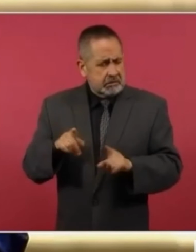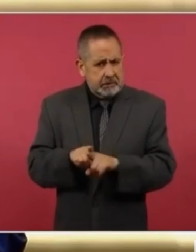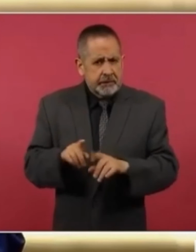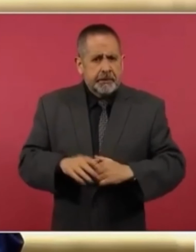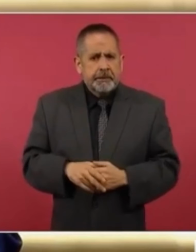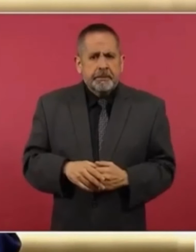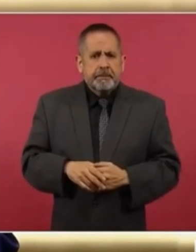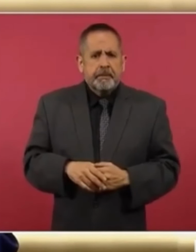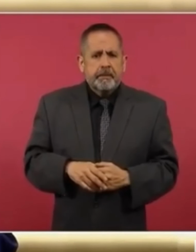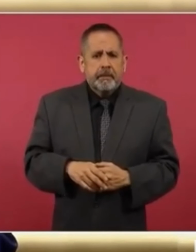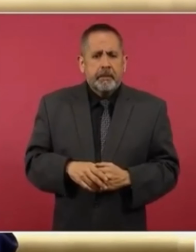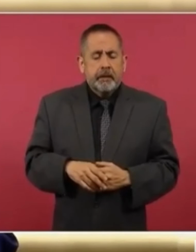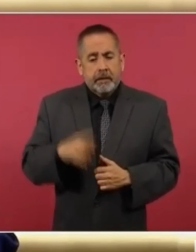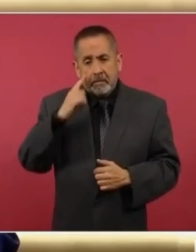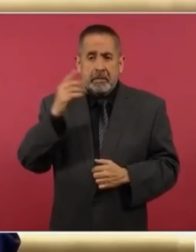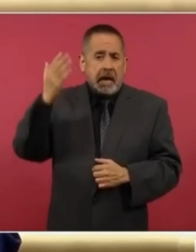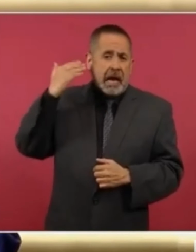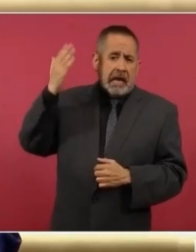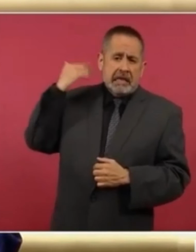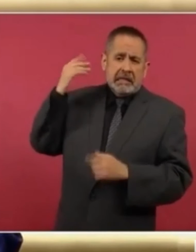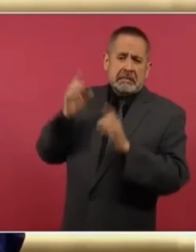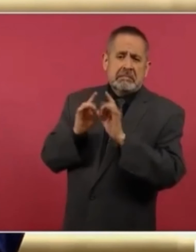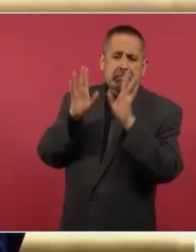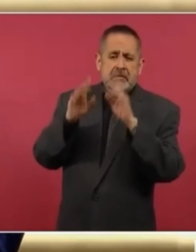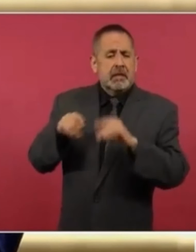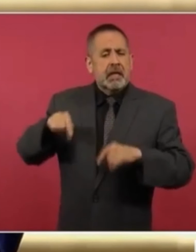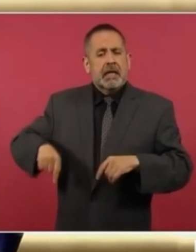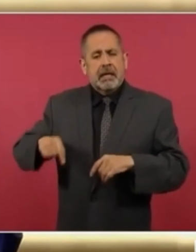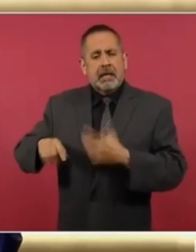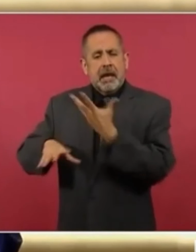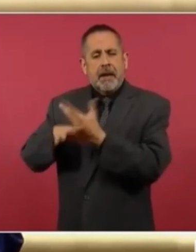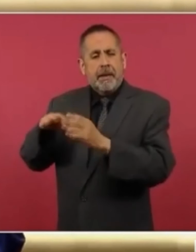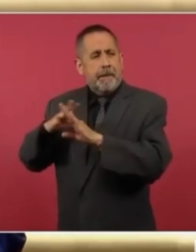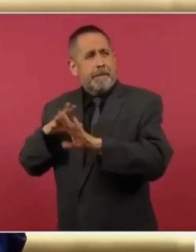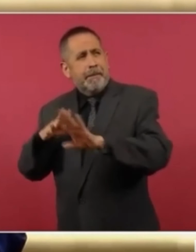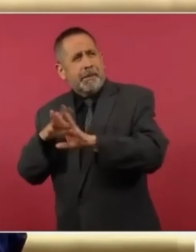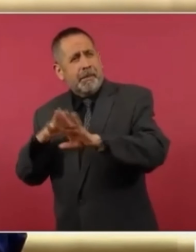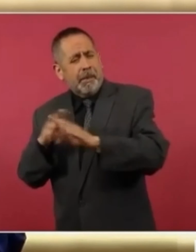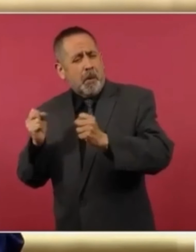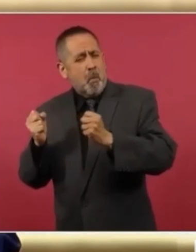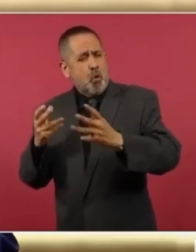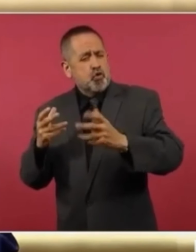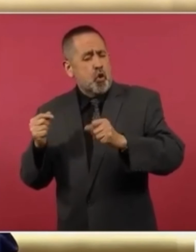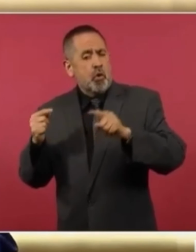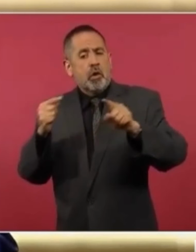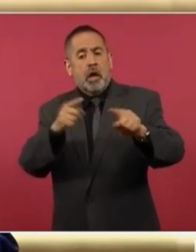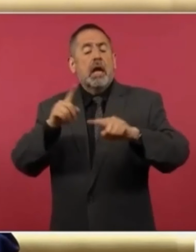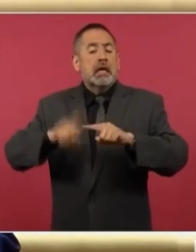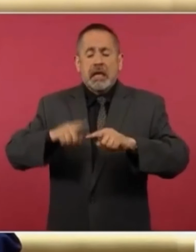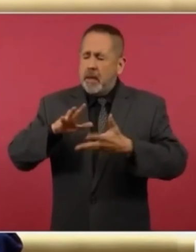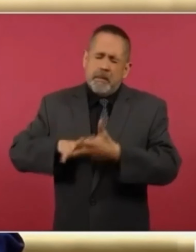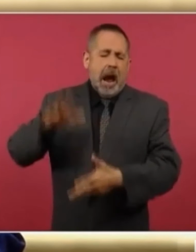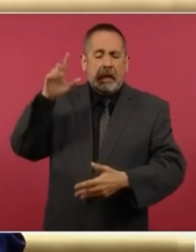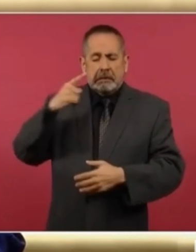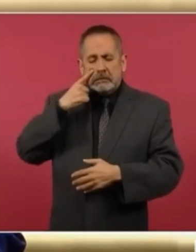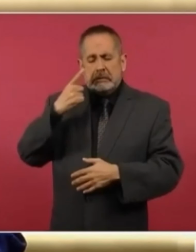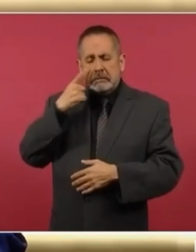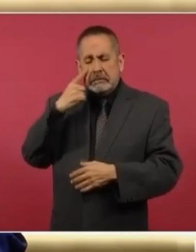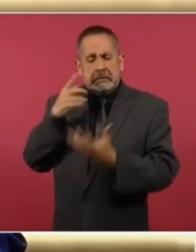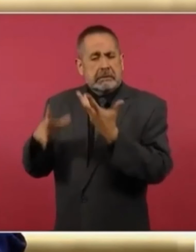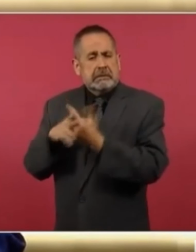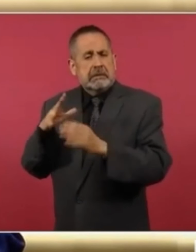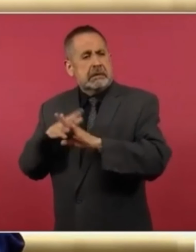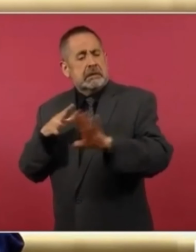Por circunstancias, antes la migración mayor correspondía a